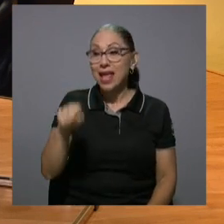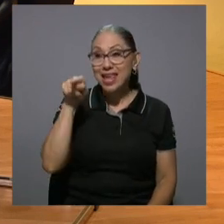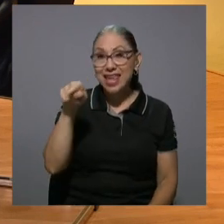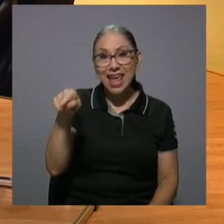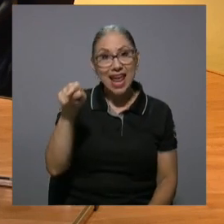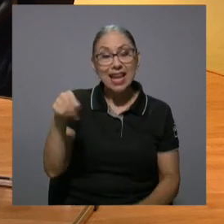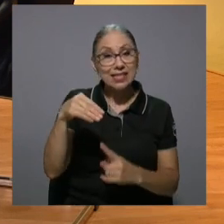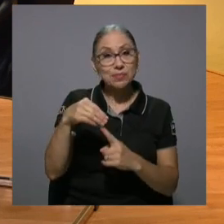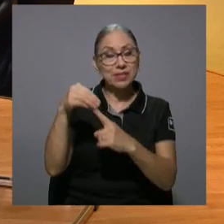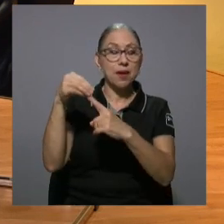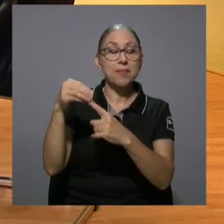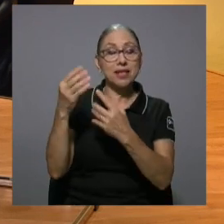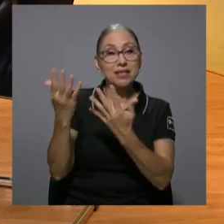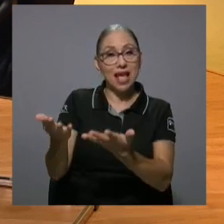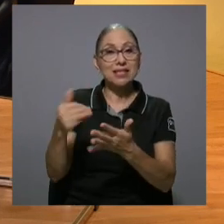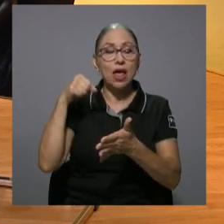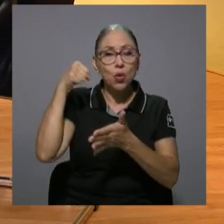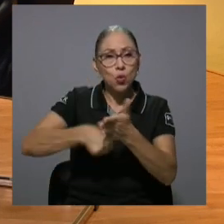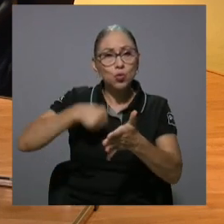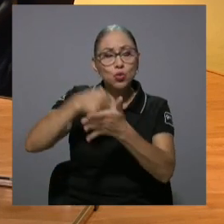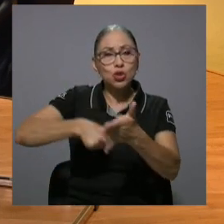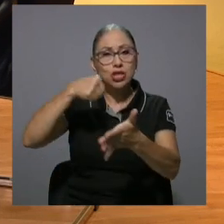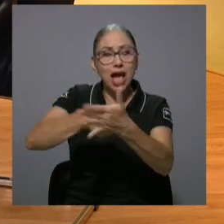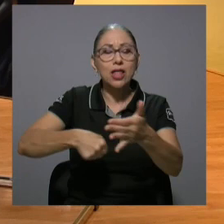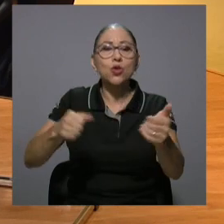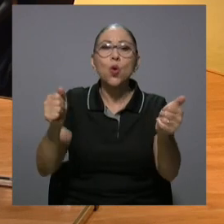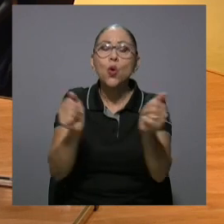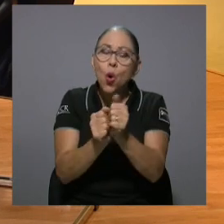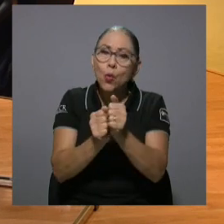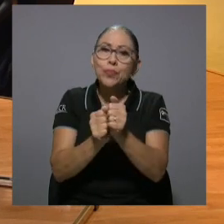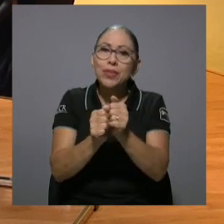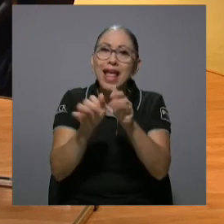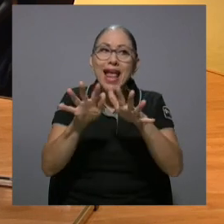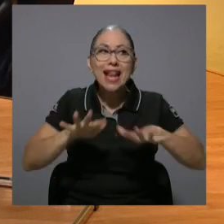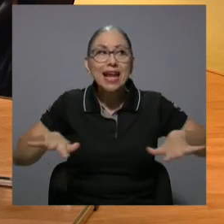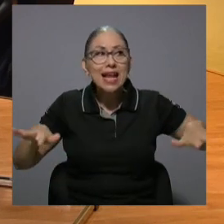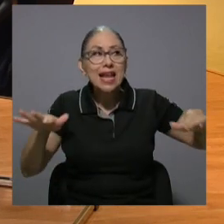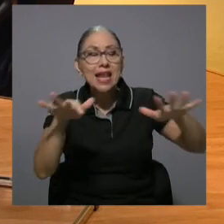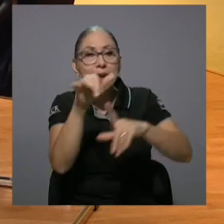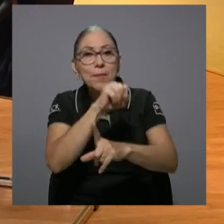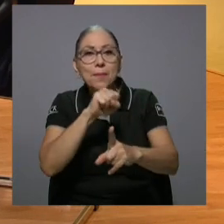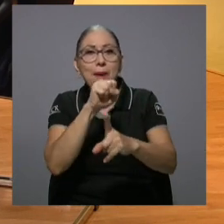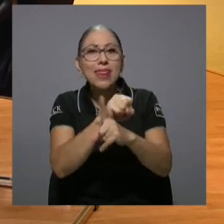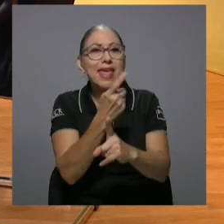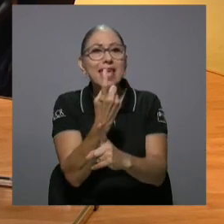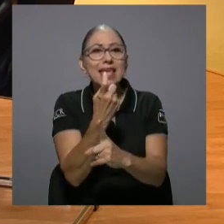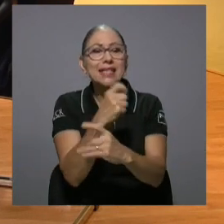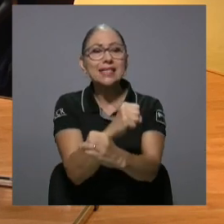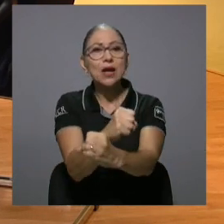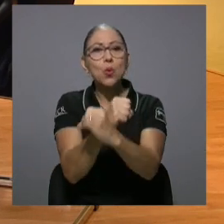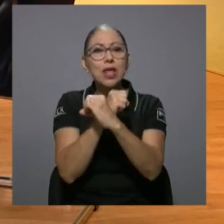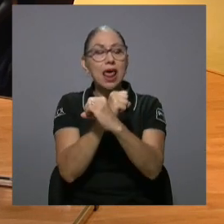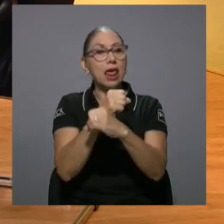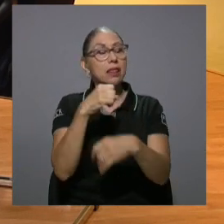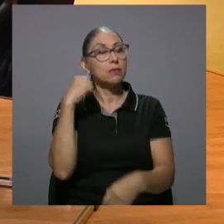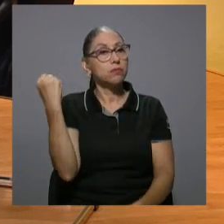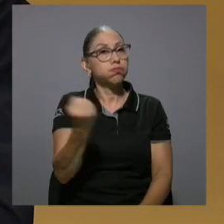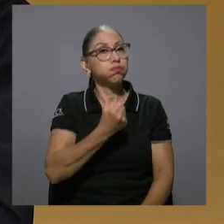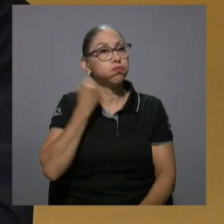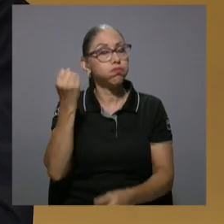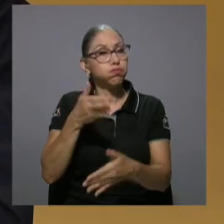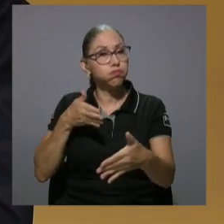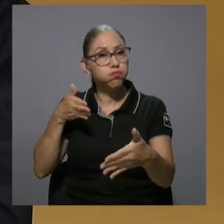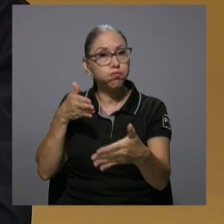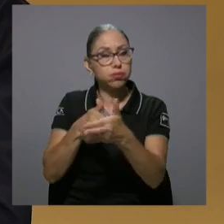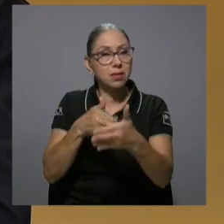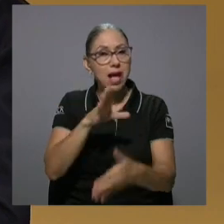sobre todo pues luchando con el clima de inseguridad tan aguda que afecta a